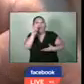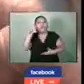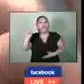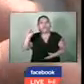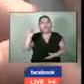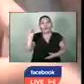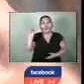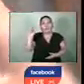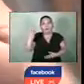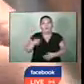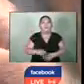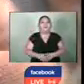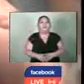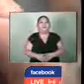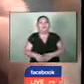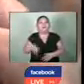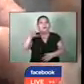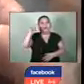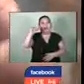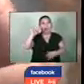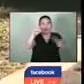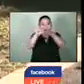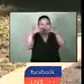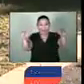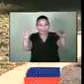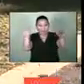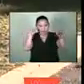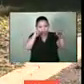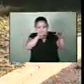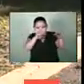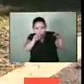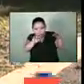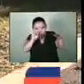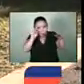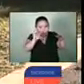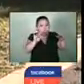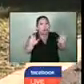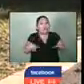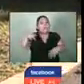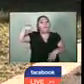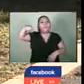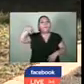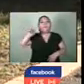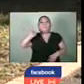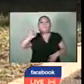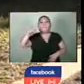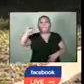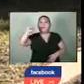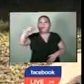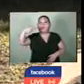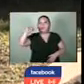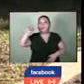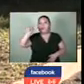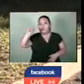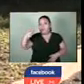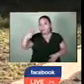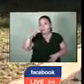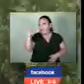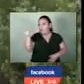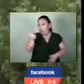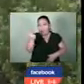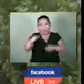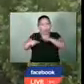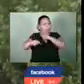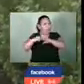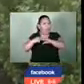Esta práctica de utilizar un link para robar datos personales es conocida como phishing, pero no solo se utiliza por medio de